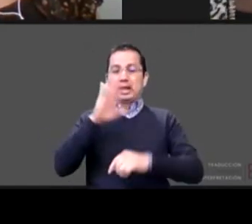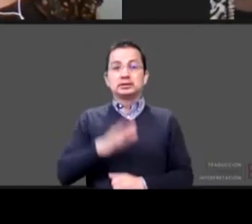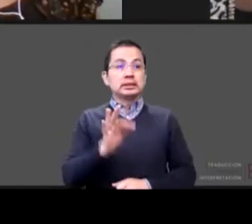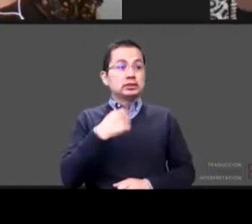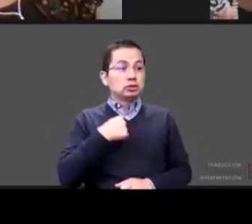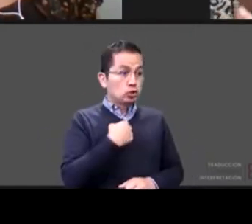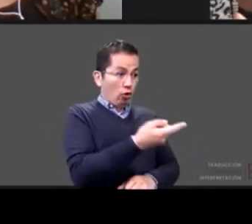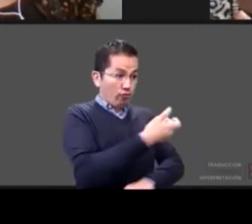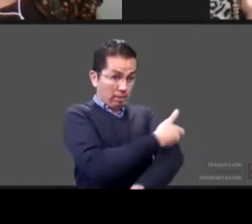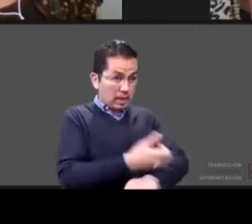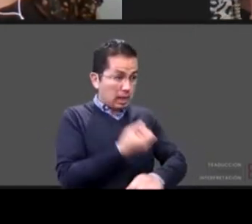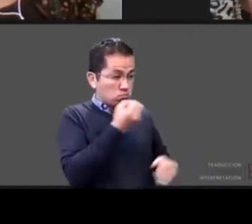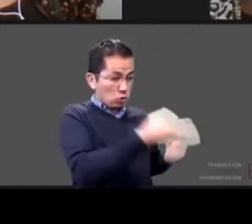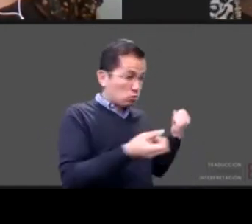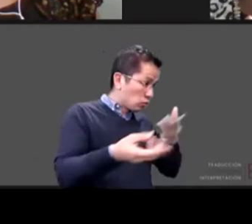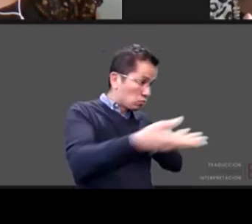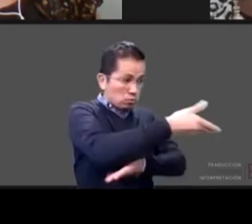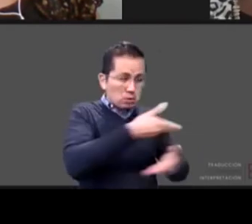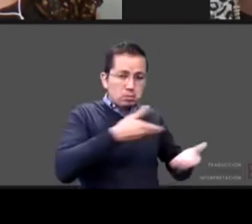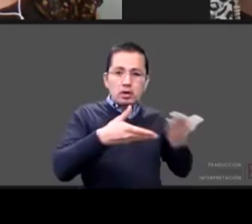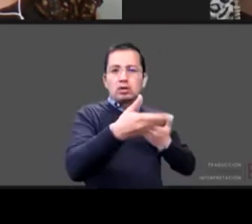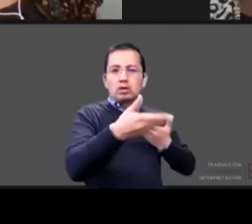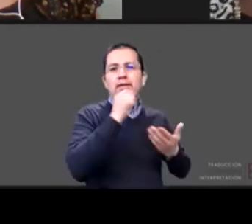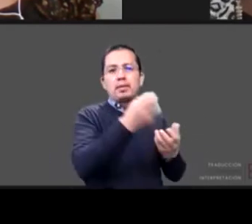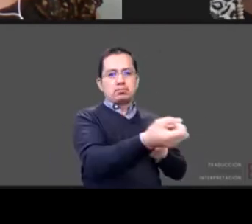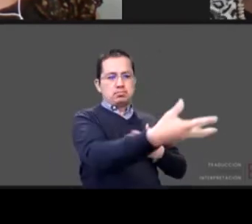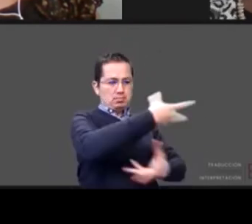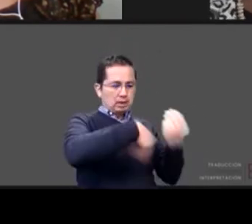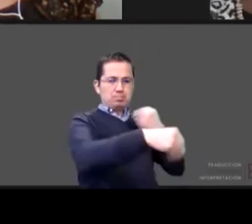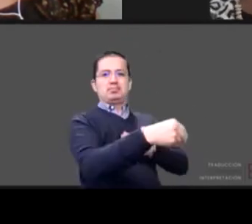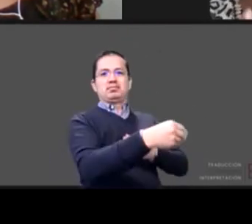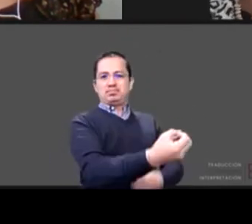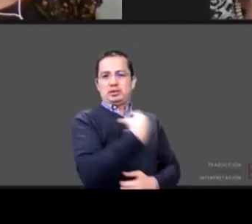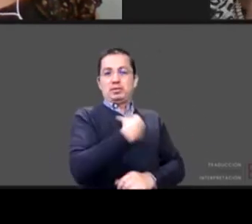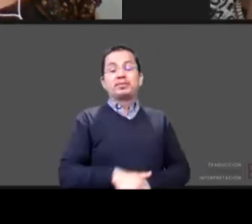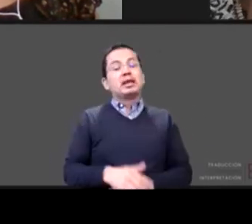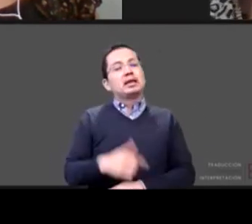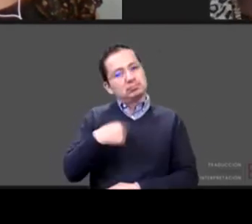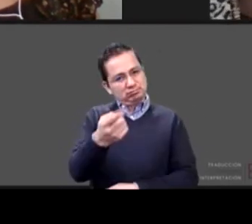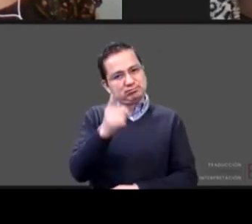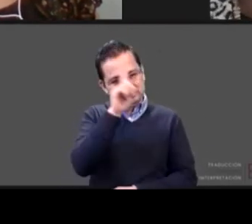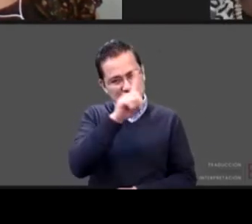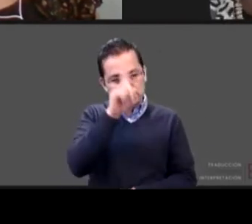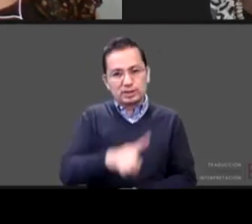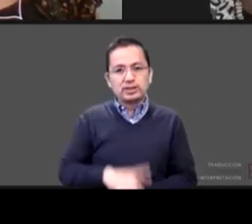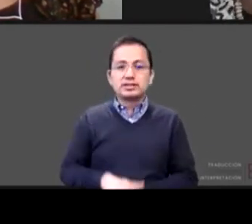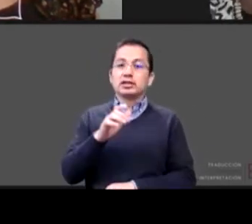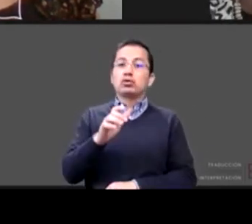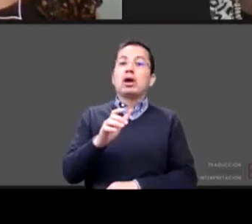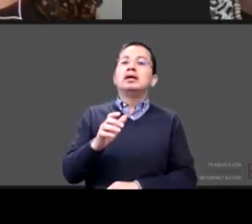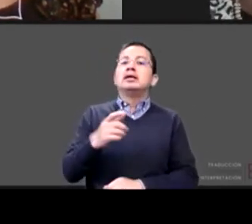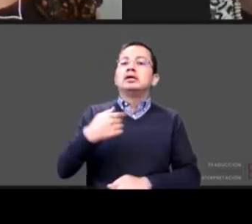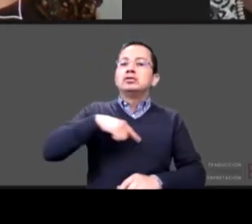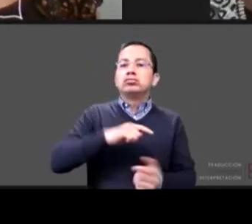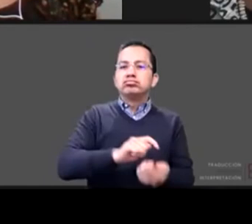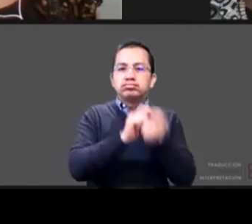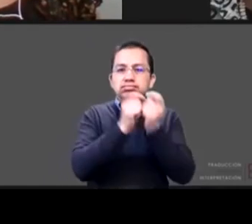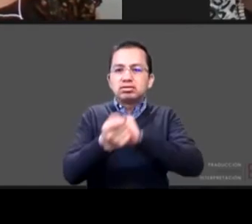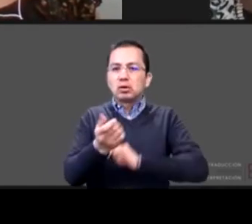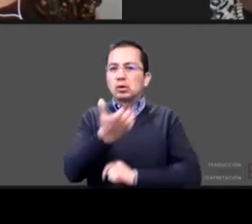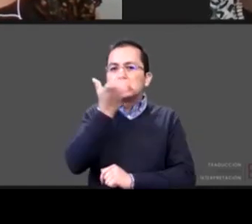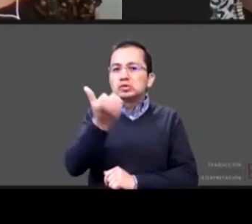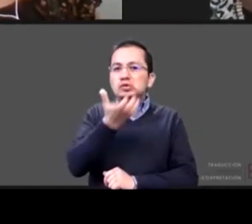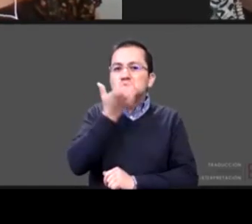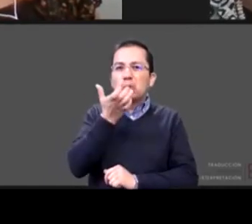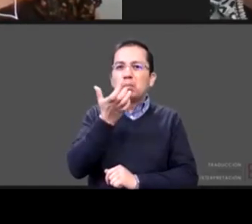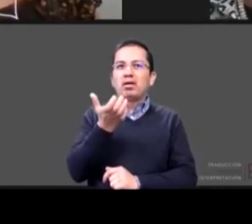Y los rituales, yo continúo poniendo, los rituales son súper importantes, especialmente en esta altura, para que todo el